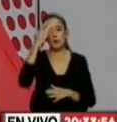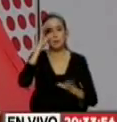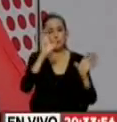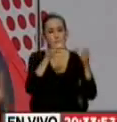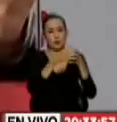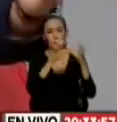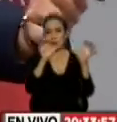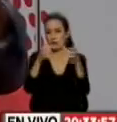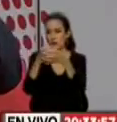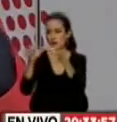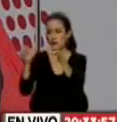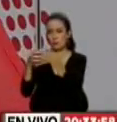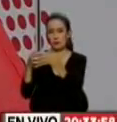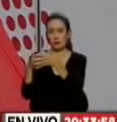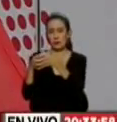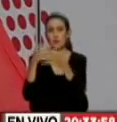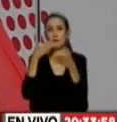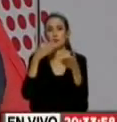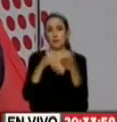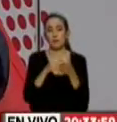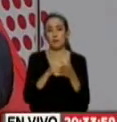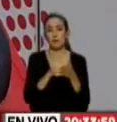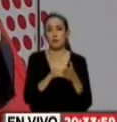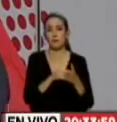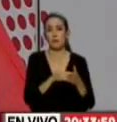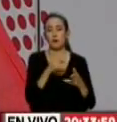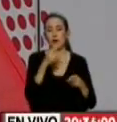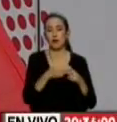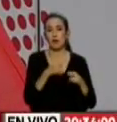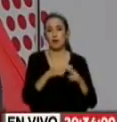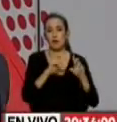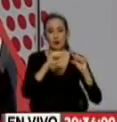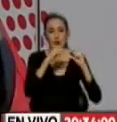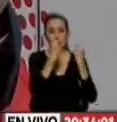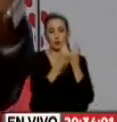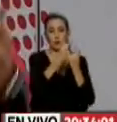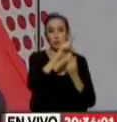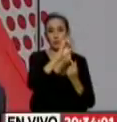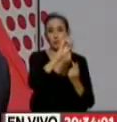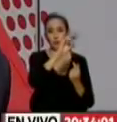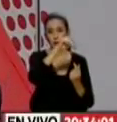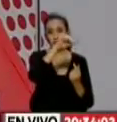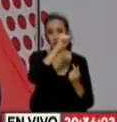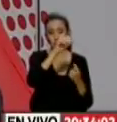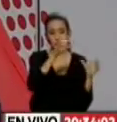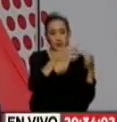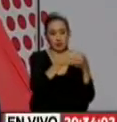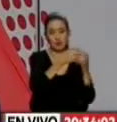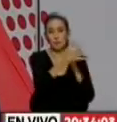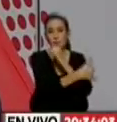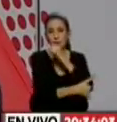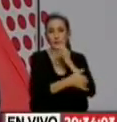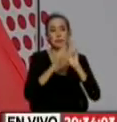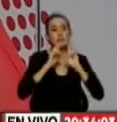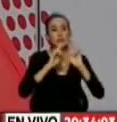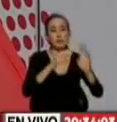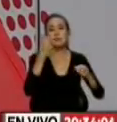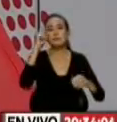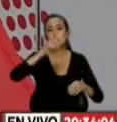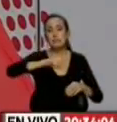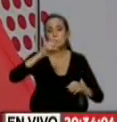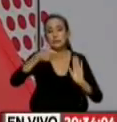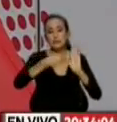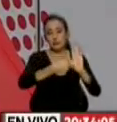grupos paralelos, como por ejemplo el llamado Grupo de Lima, países que entienden que se tiene que dar una respuesta y que los